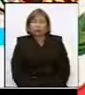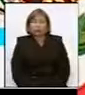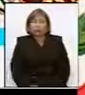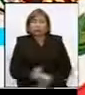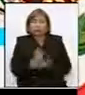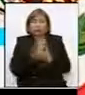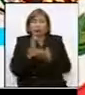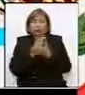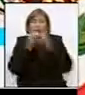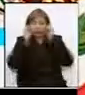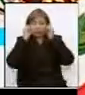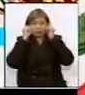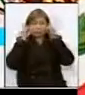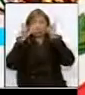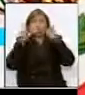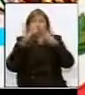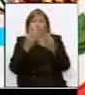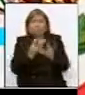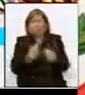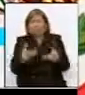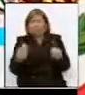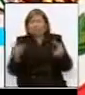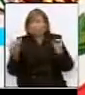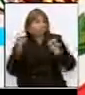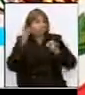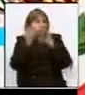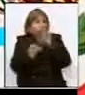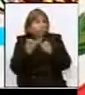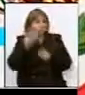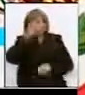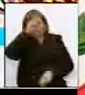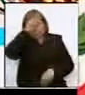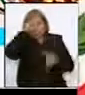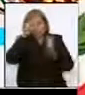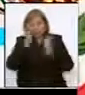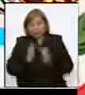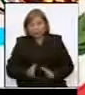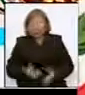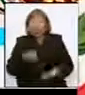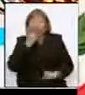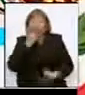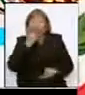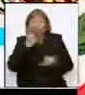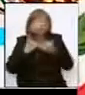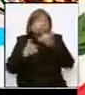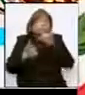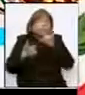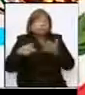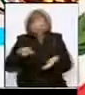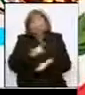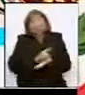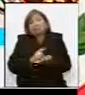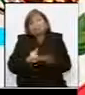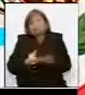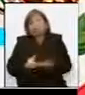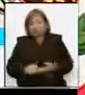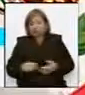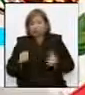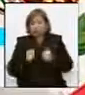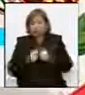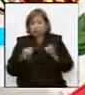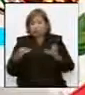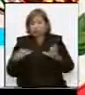Comparto la indignación de muchos peruanos por los hechos ocurridos esta semana en la